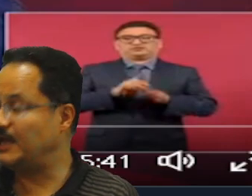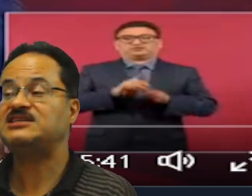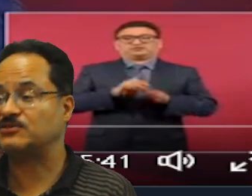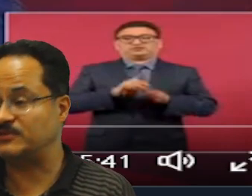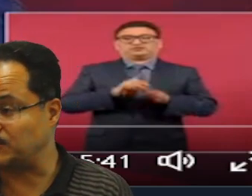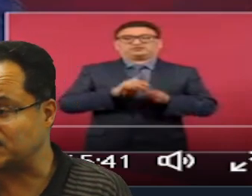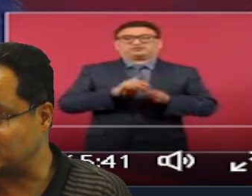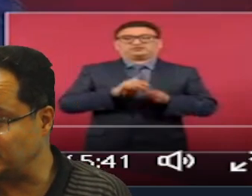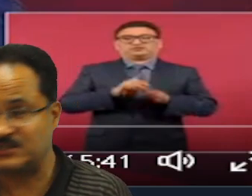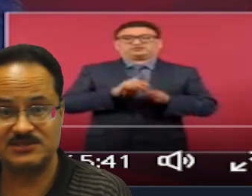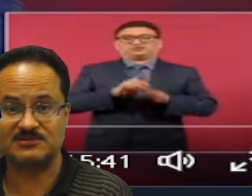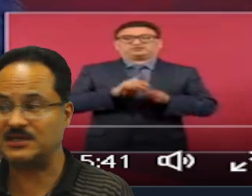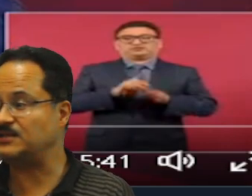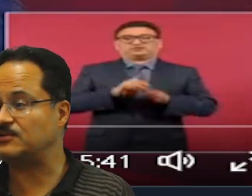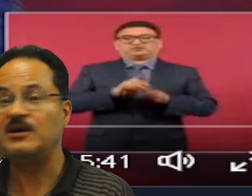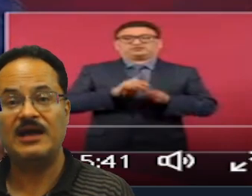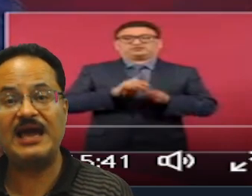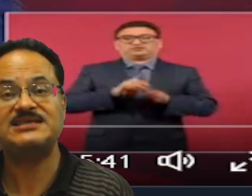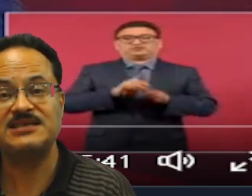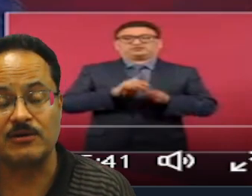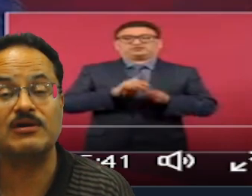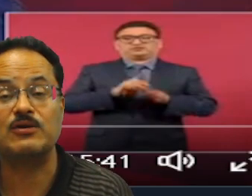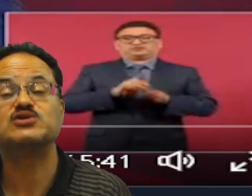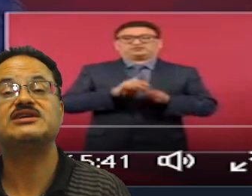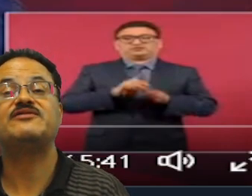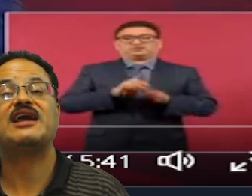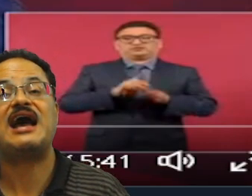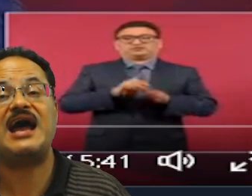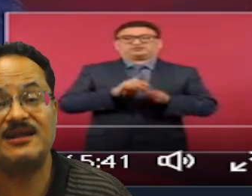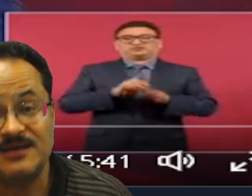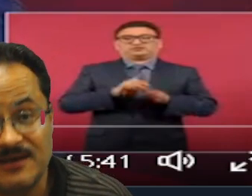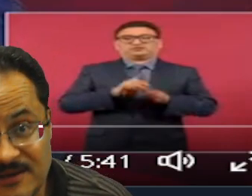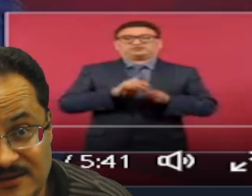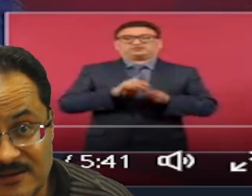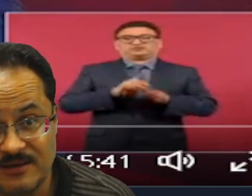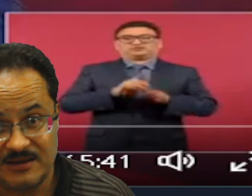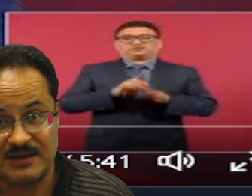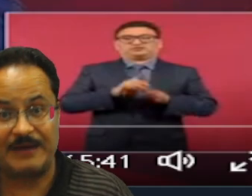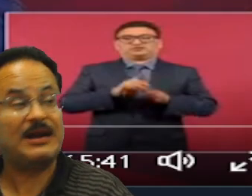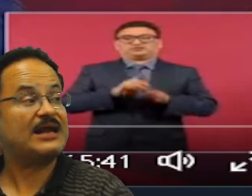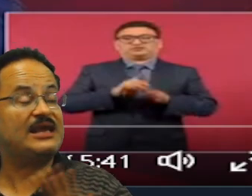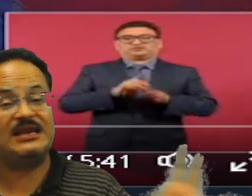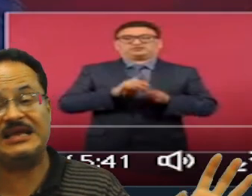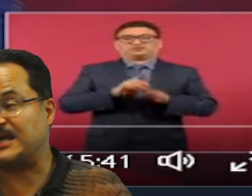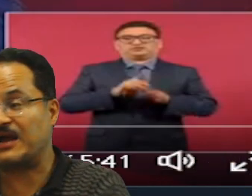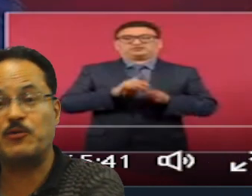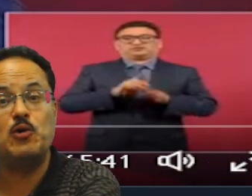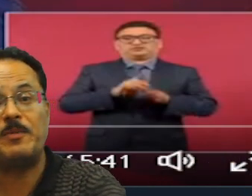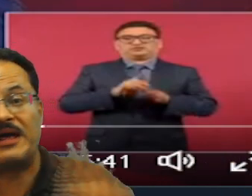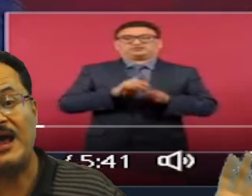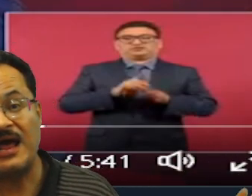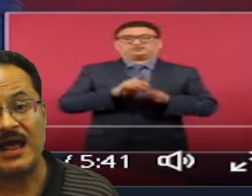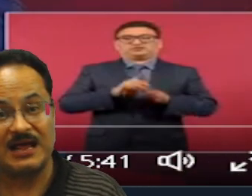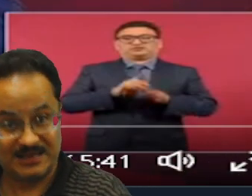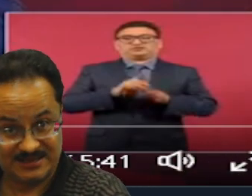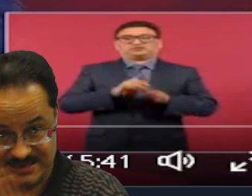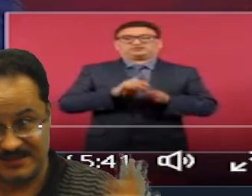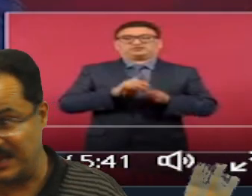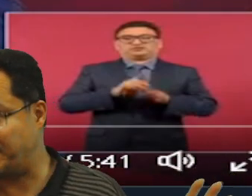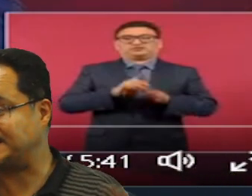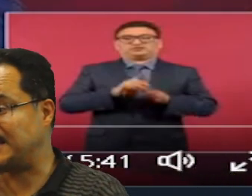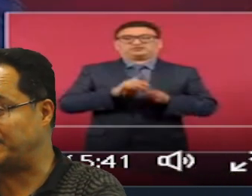es con acusaciones y sustento es con justificar a ver a quién le echa la culpa